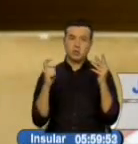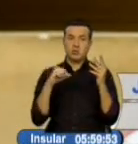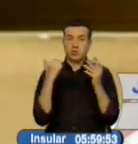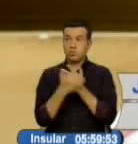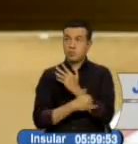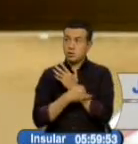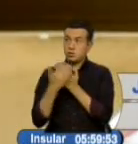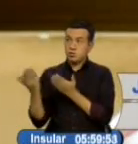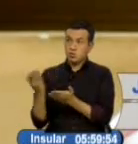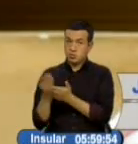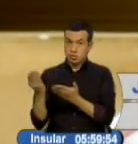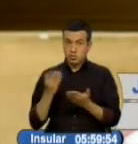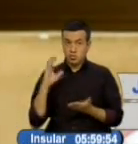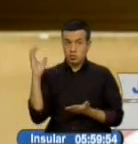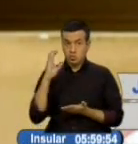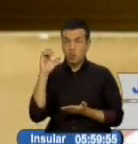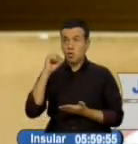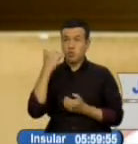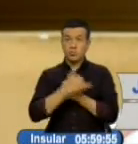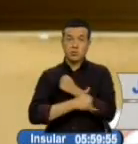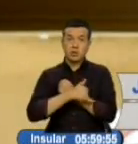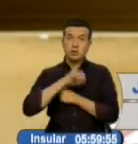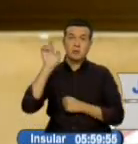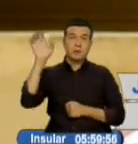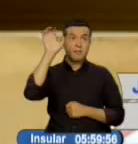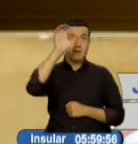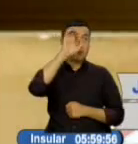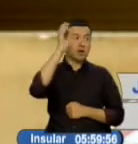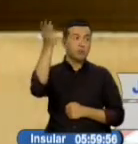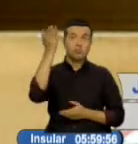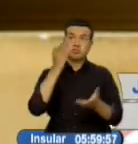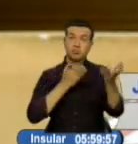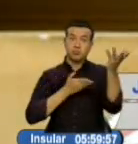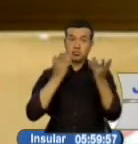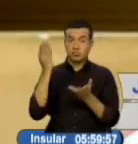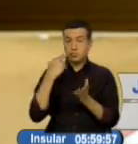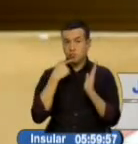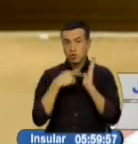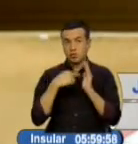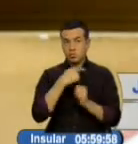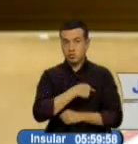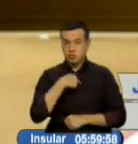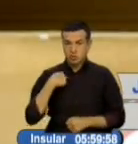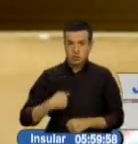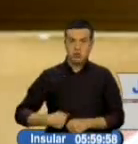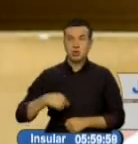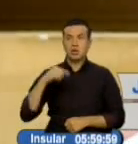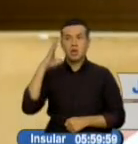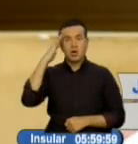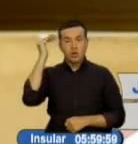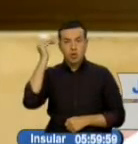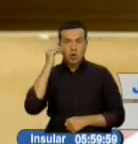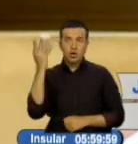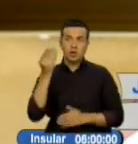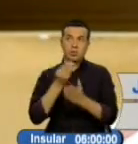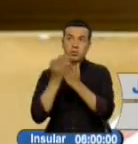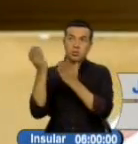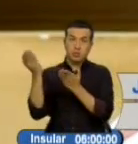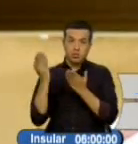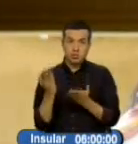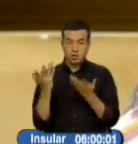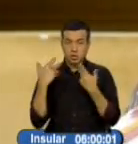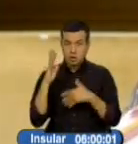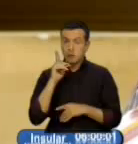no necesariamente de Colombia, sino de otros países directamente, diga usted, la China, Corea, y tendríamos una